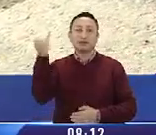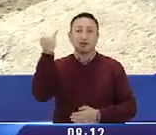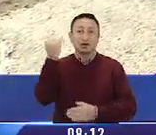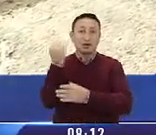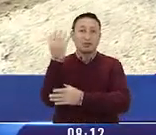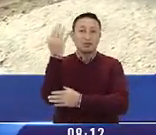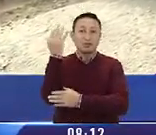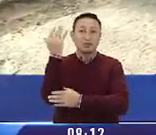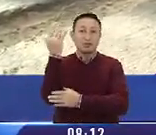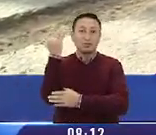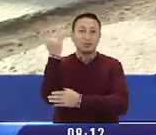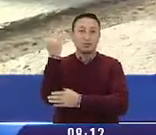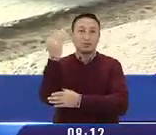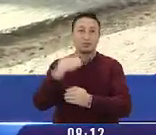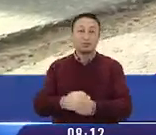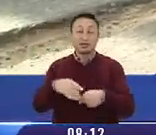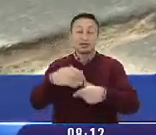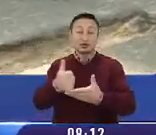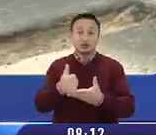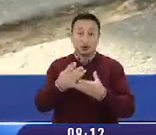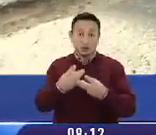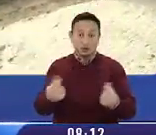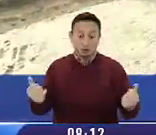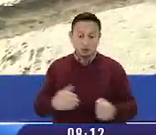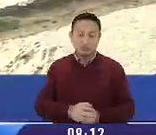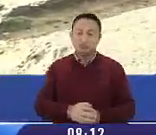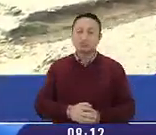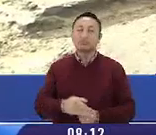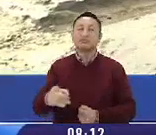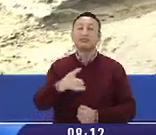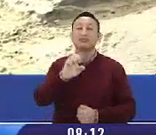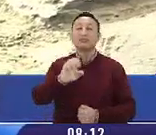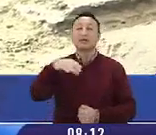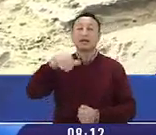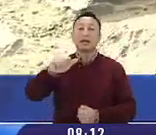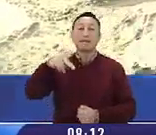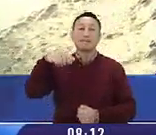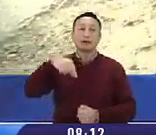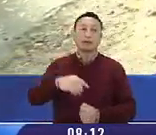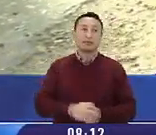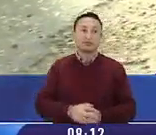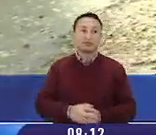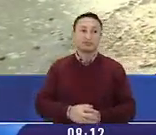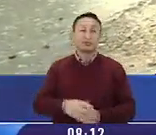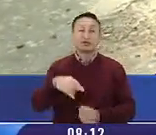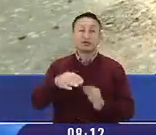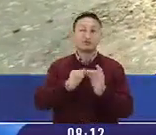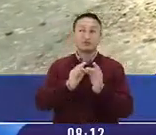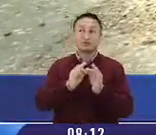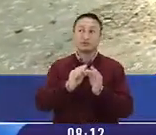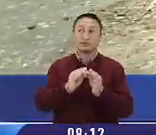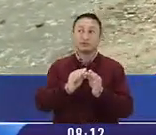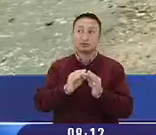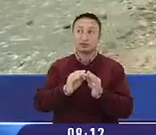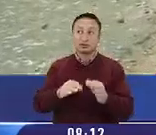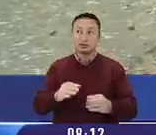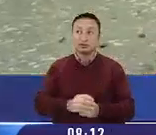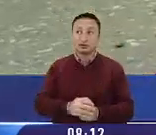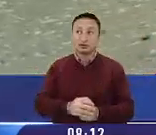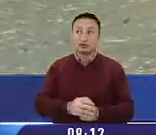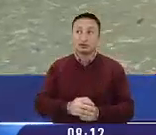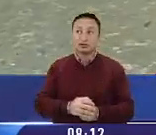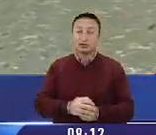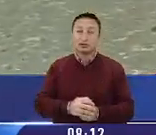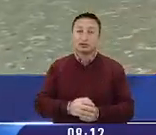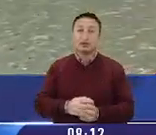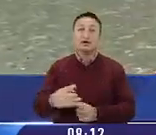realidad no tenemos solución. Siempre los del señores de la empresa de agua potable son los que arreglan y los señores de la